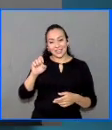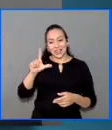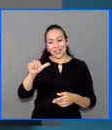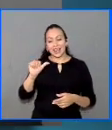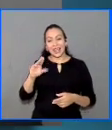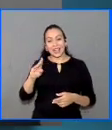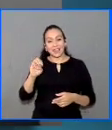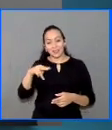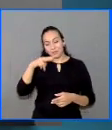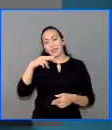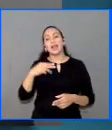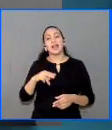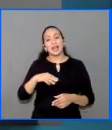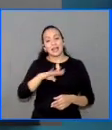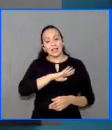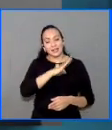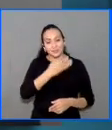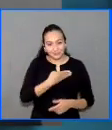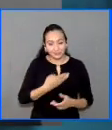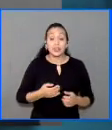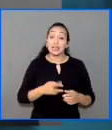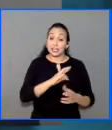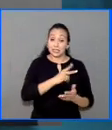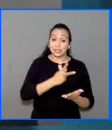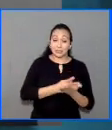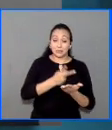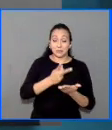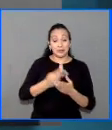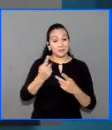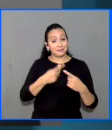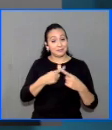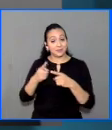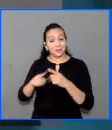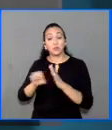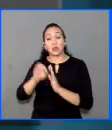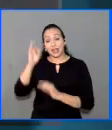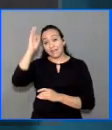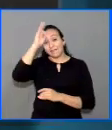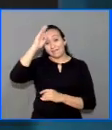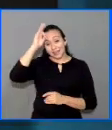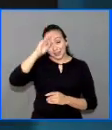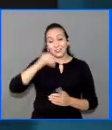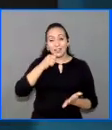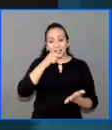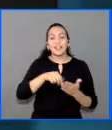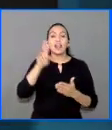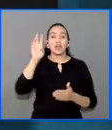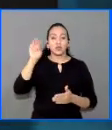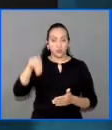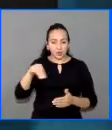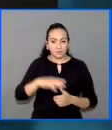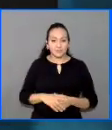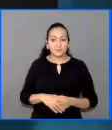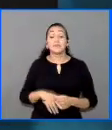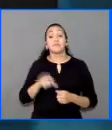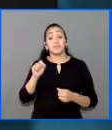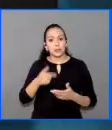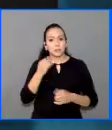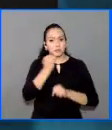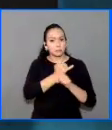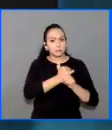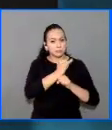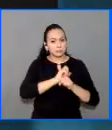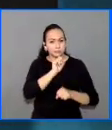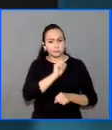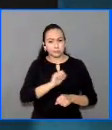letras inglesas modernas en la Facultad de Filosofía y Letras de la UNAM, además de realizar estudios de posgrado en la